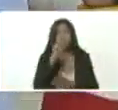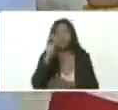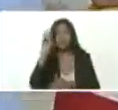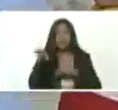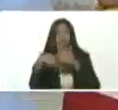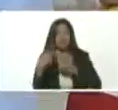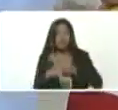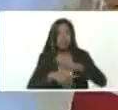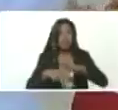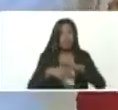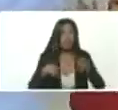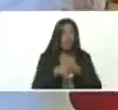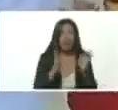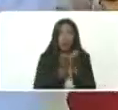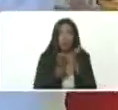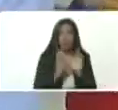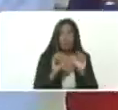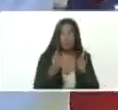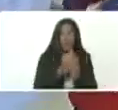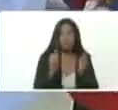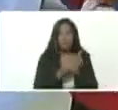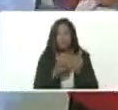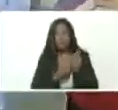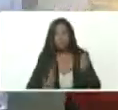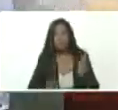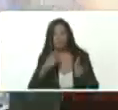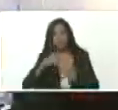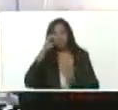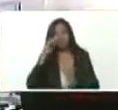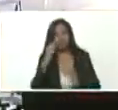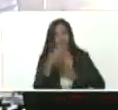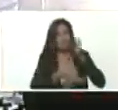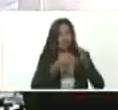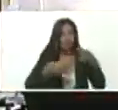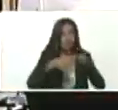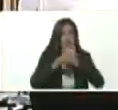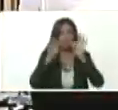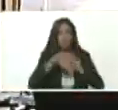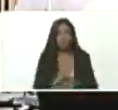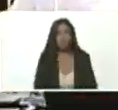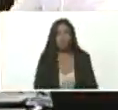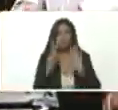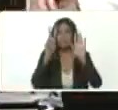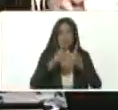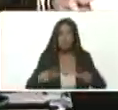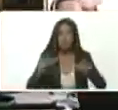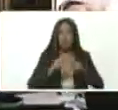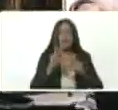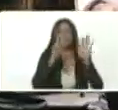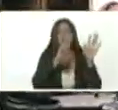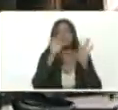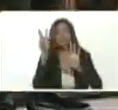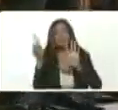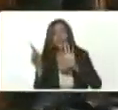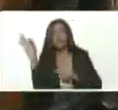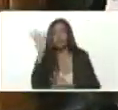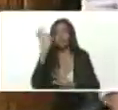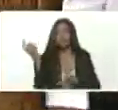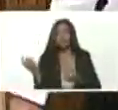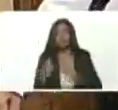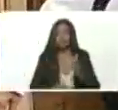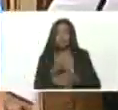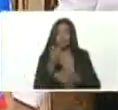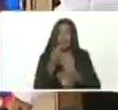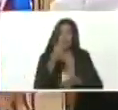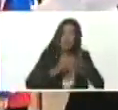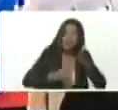y educación básica. Ya lo decía la vicepresidenta ejecutiva de la República, Delcy Rodríguez, en 7.26% se incrementó